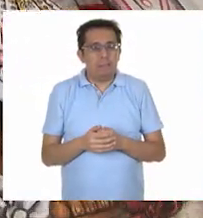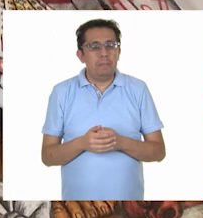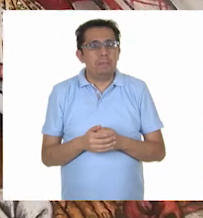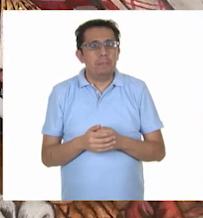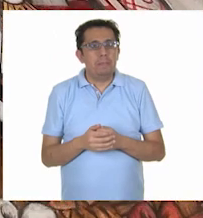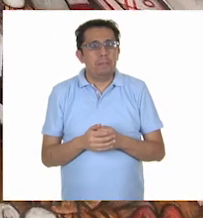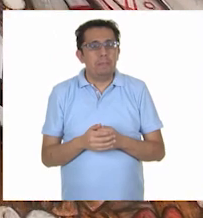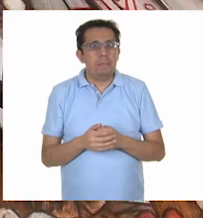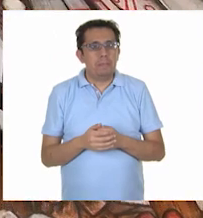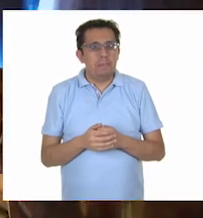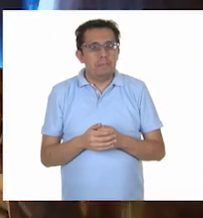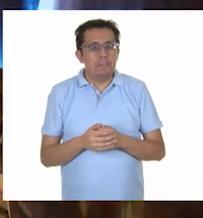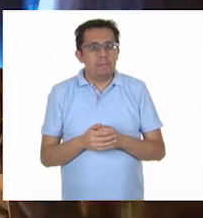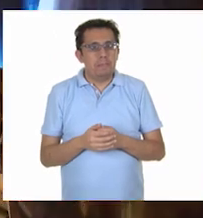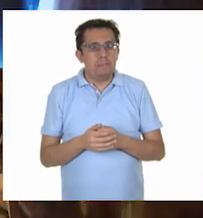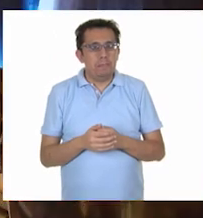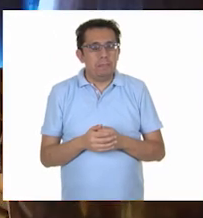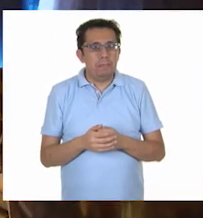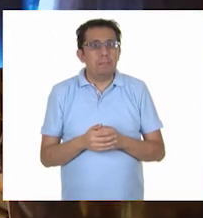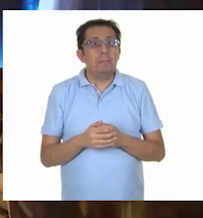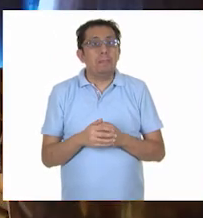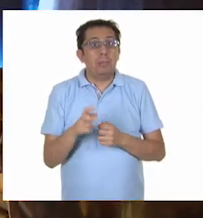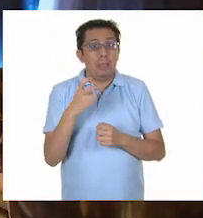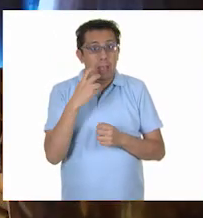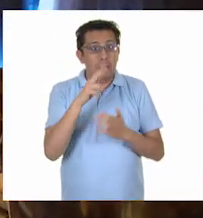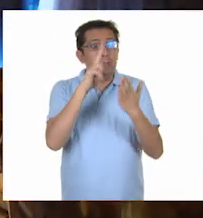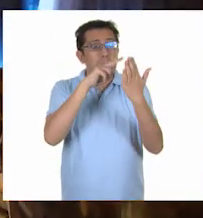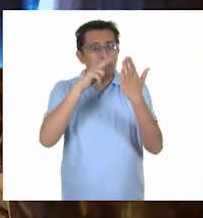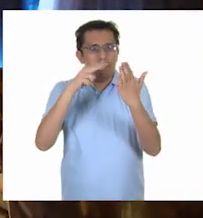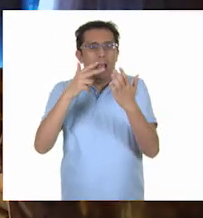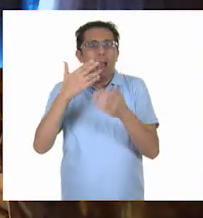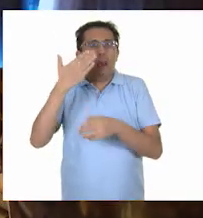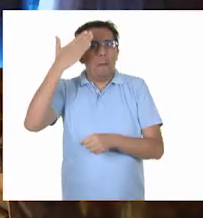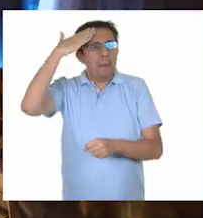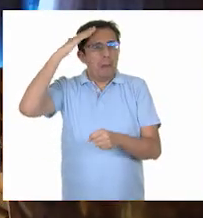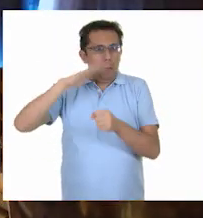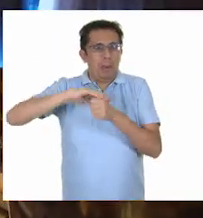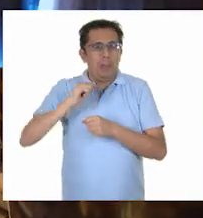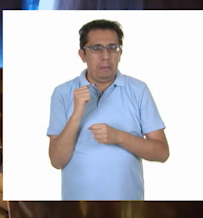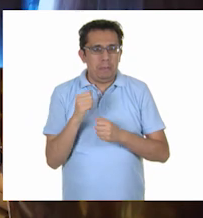Son los trazos que inmortalizan su recuerdo.